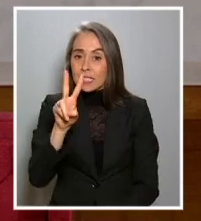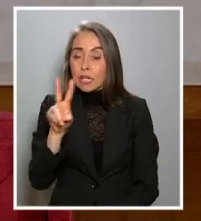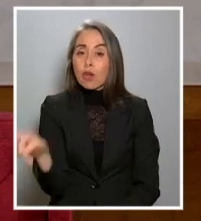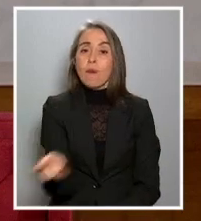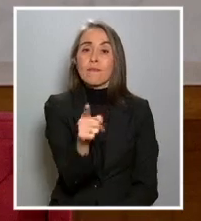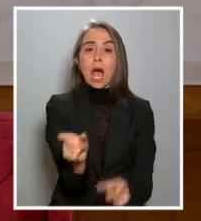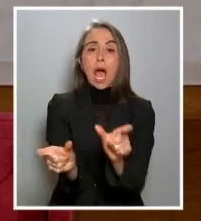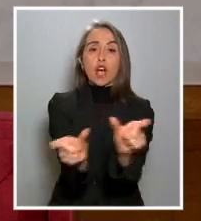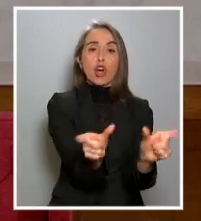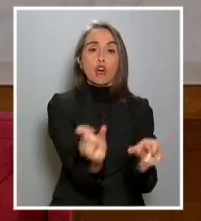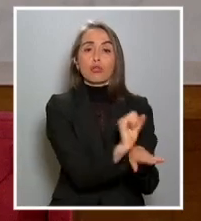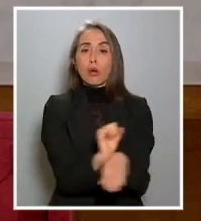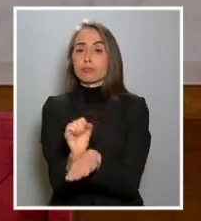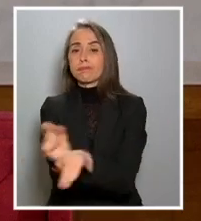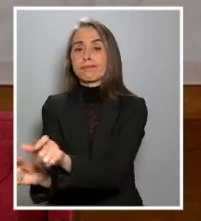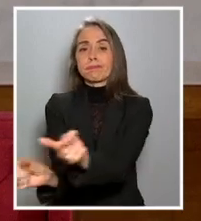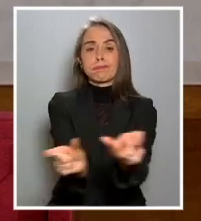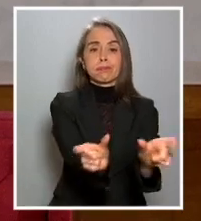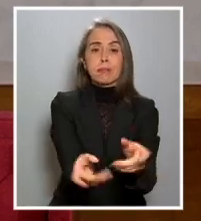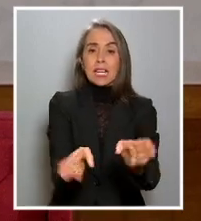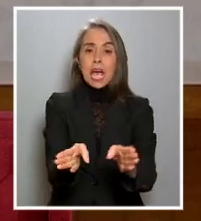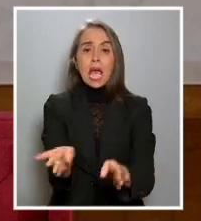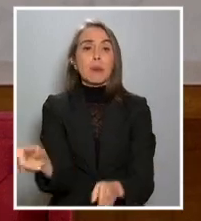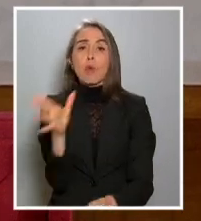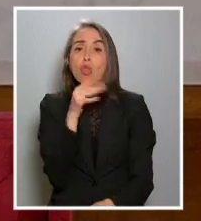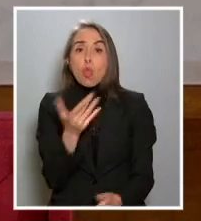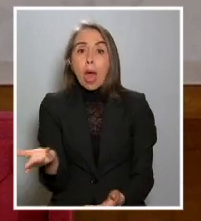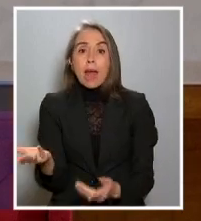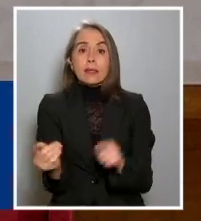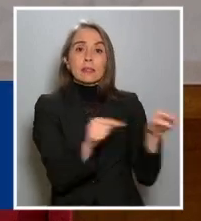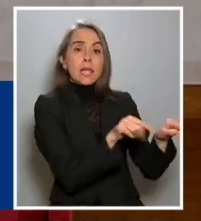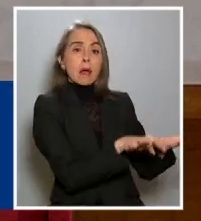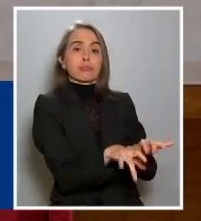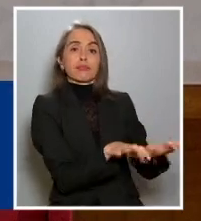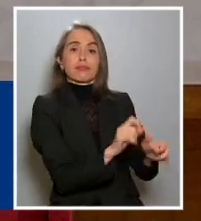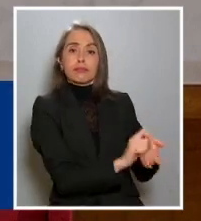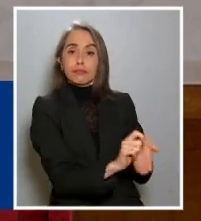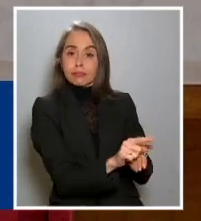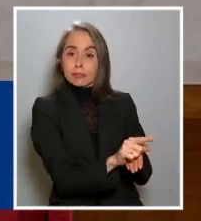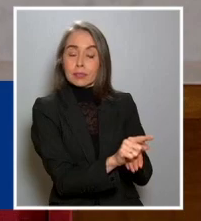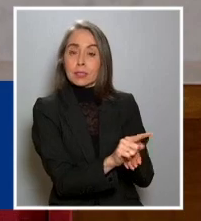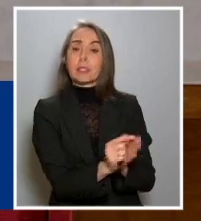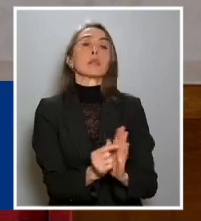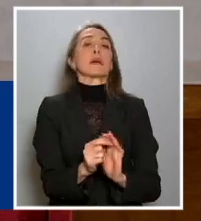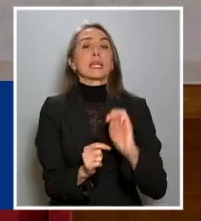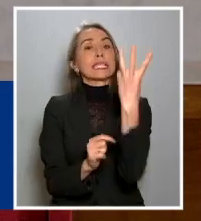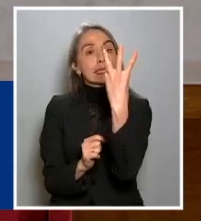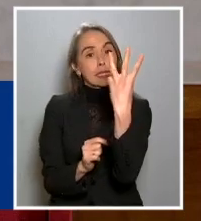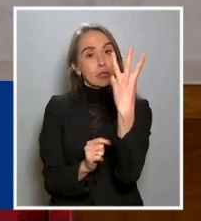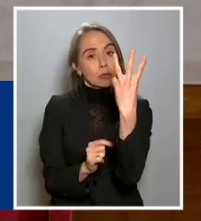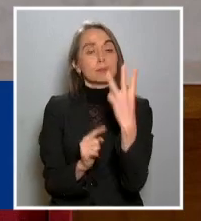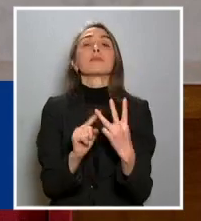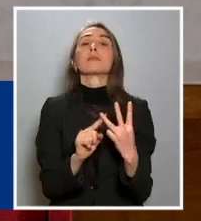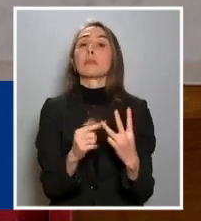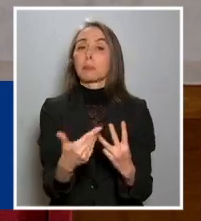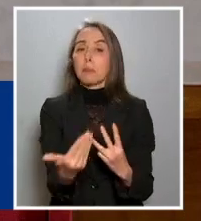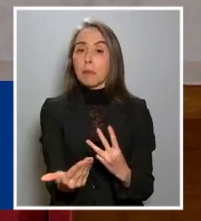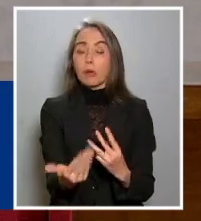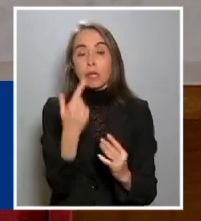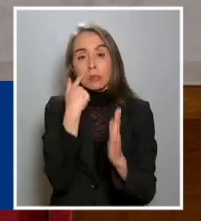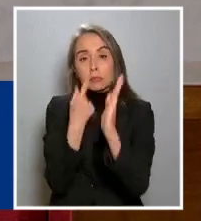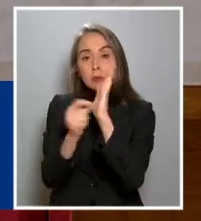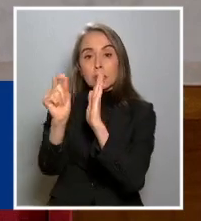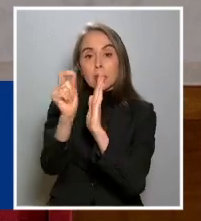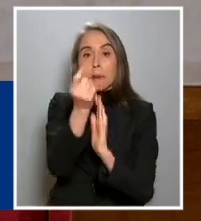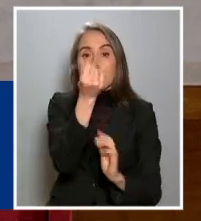control y patrullaje en las calles que hoy día no lo están. Otorgaremos, en tercer lugar, un